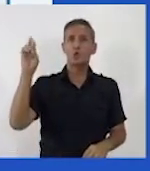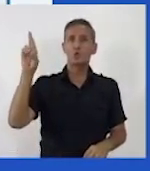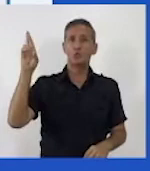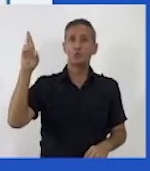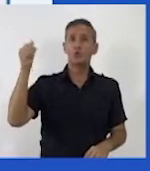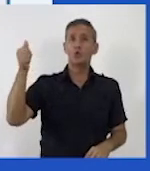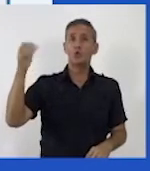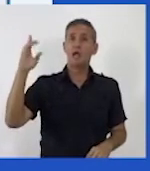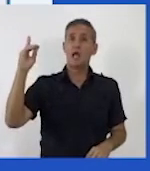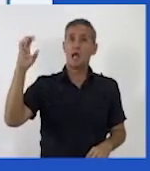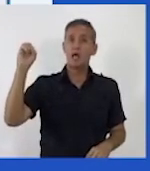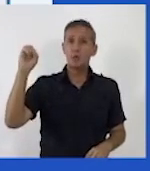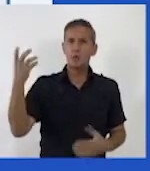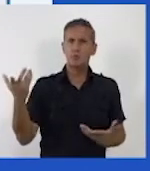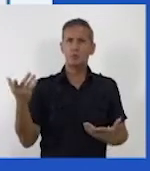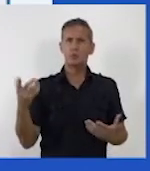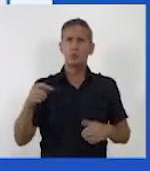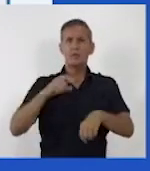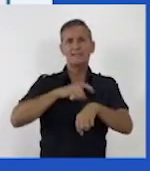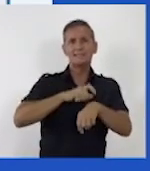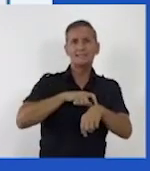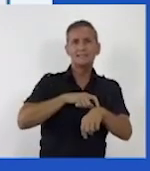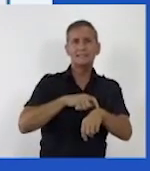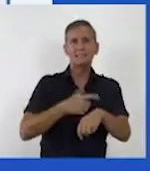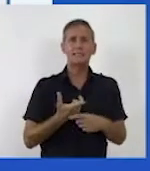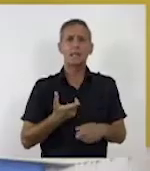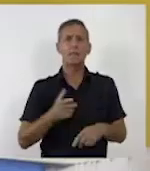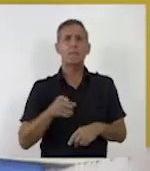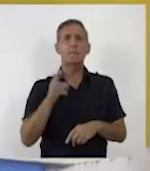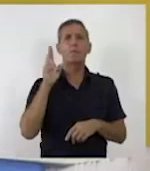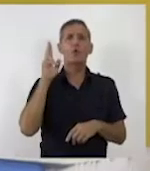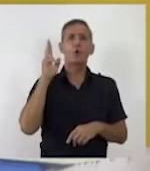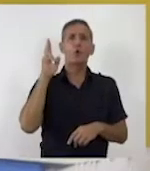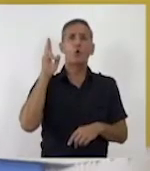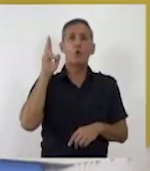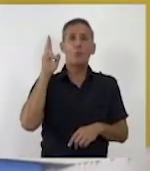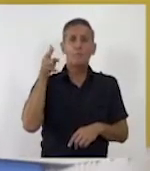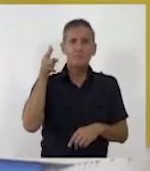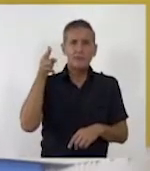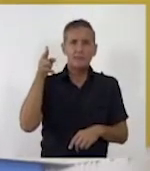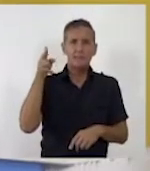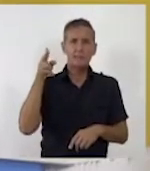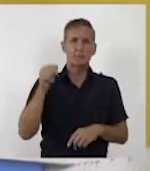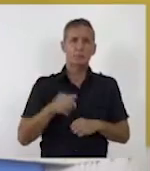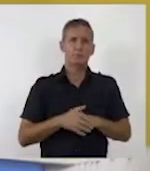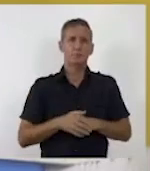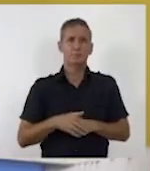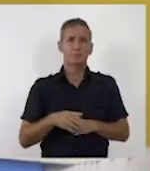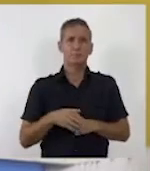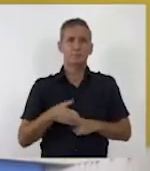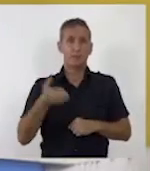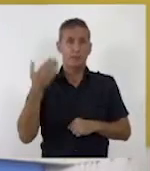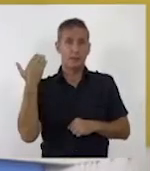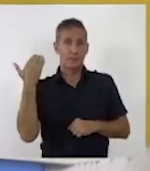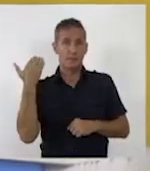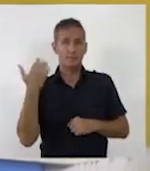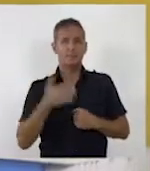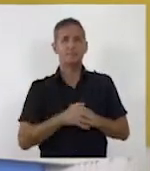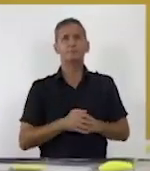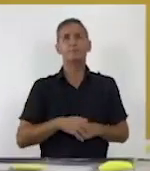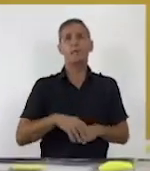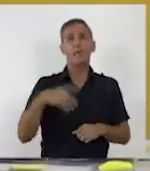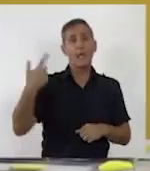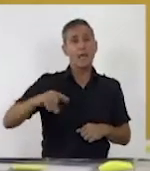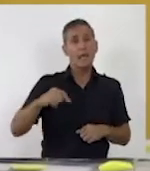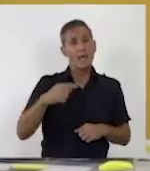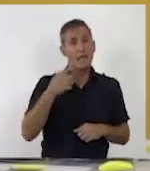tiempo corresponde por supuesto al tiempo pretérito esto es importante que ustedes lo puedan ejercitar